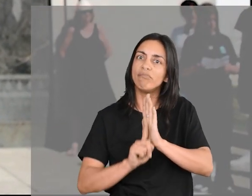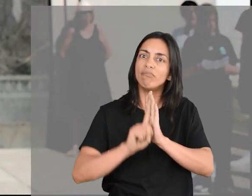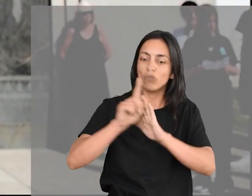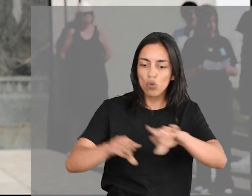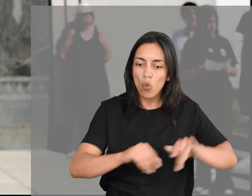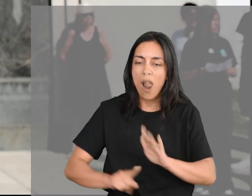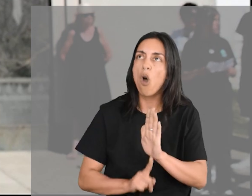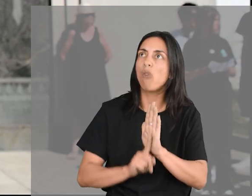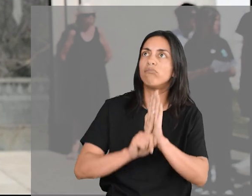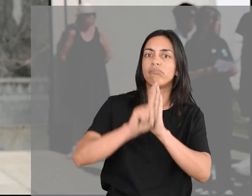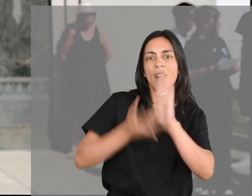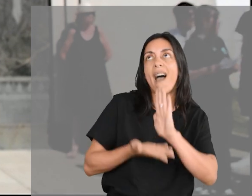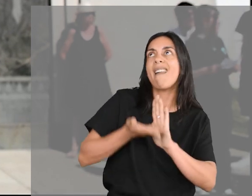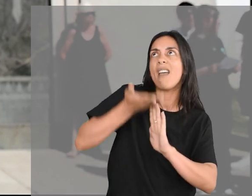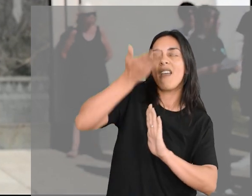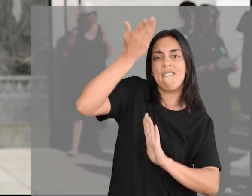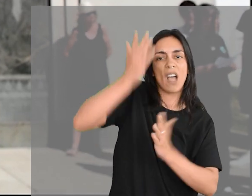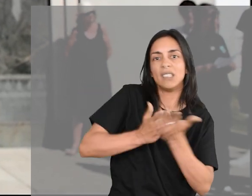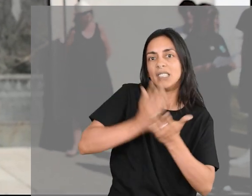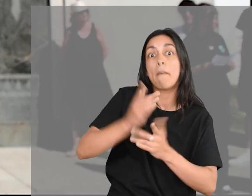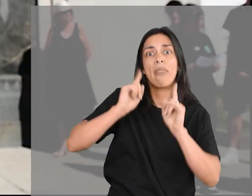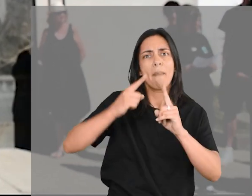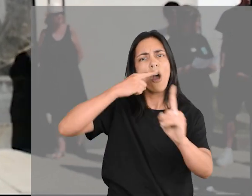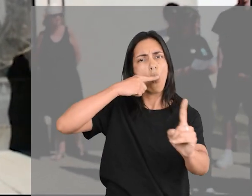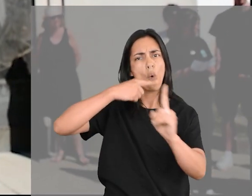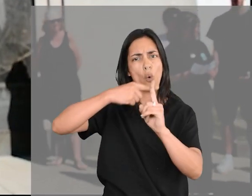suelo. También tenemos una cruz